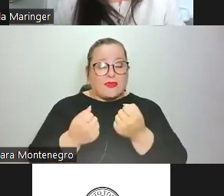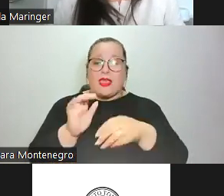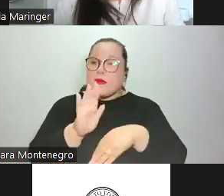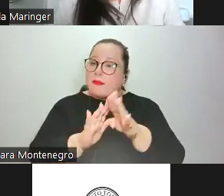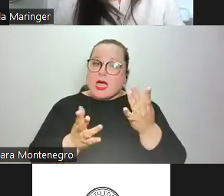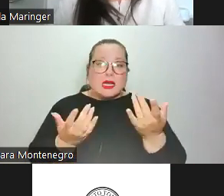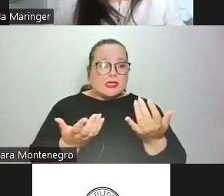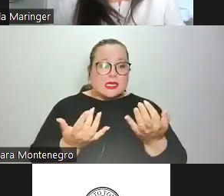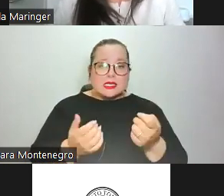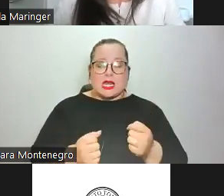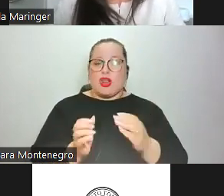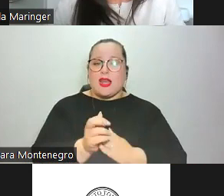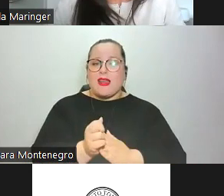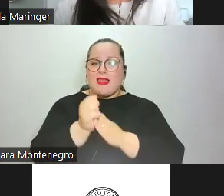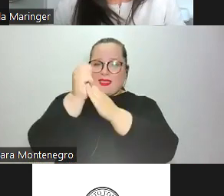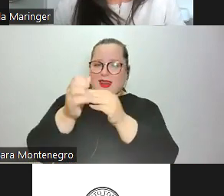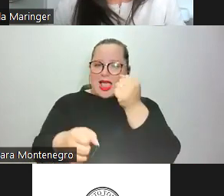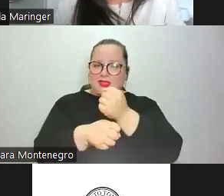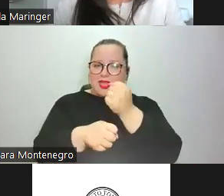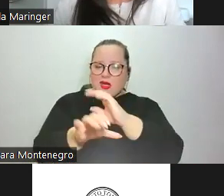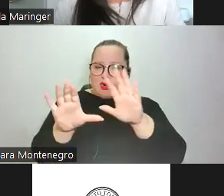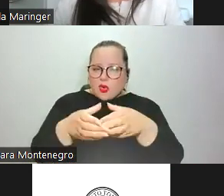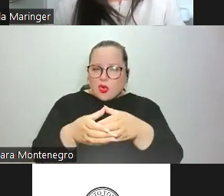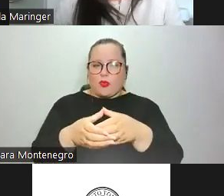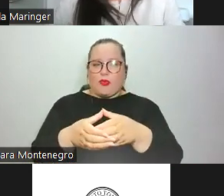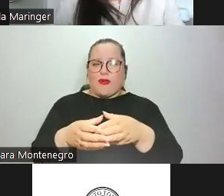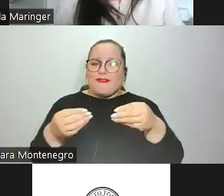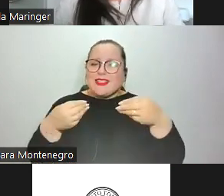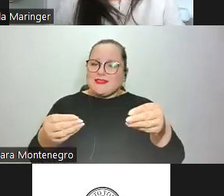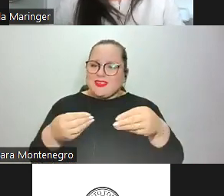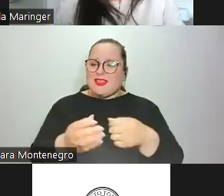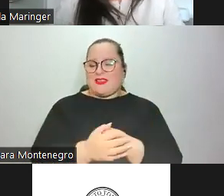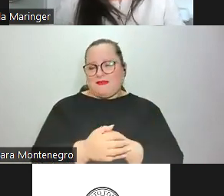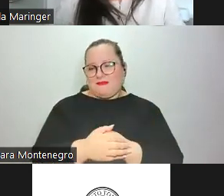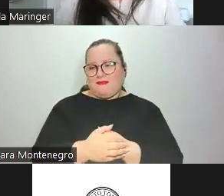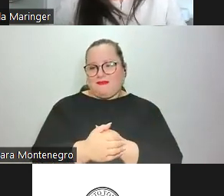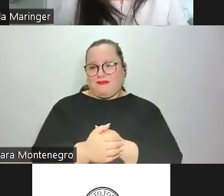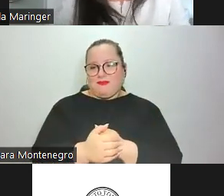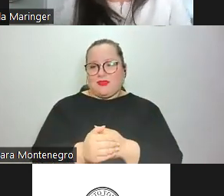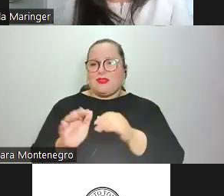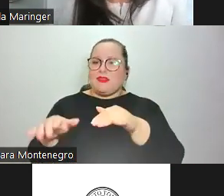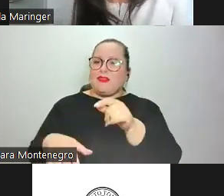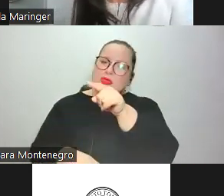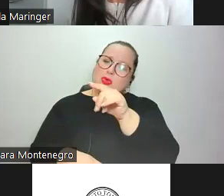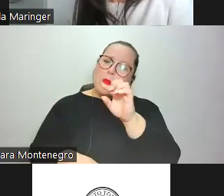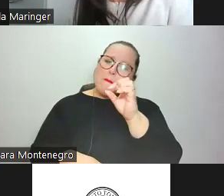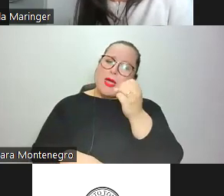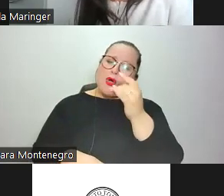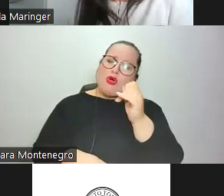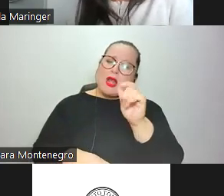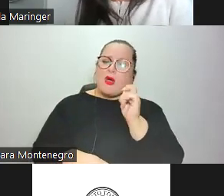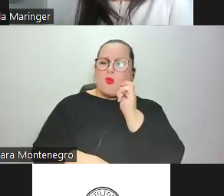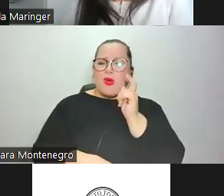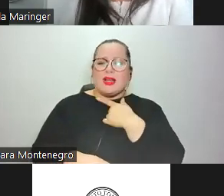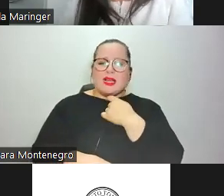hoy. Liderazgo, trabajo en equipo, ¿cierto? La flexibilidad. Oye, ¿y tú, Paola? ¿Cuáles crees que tú